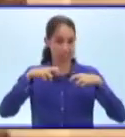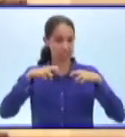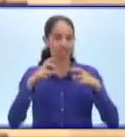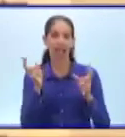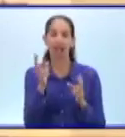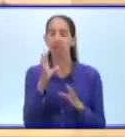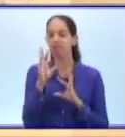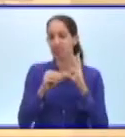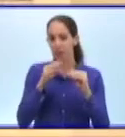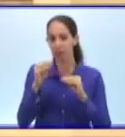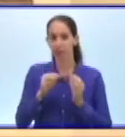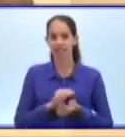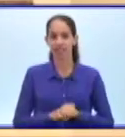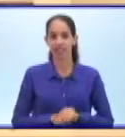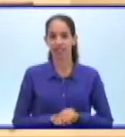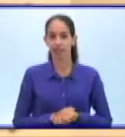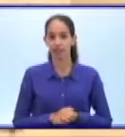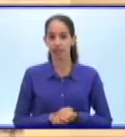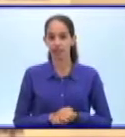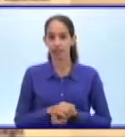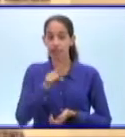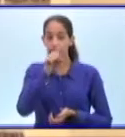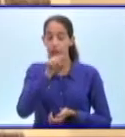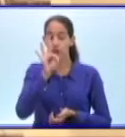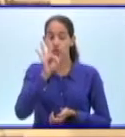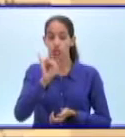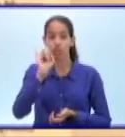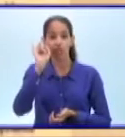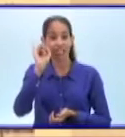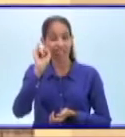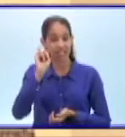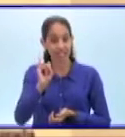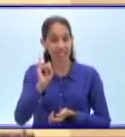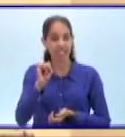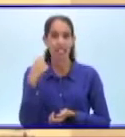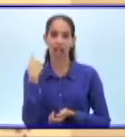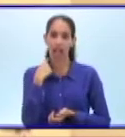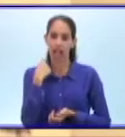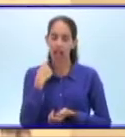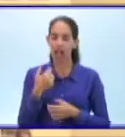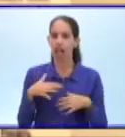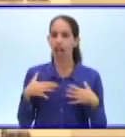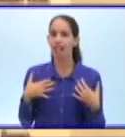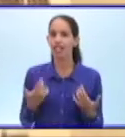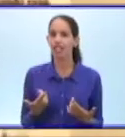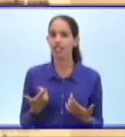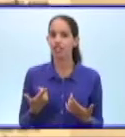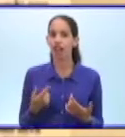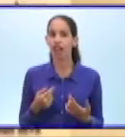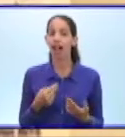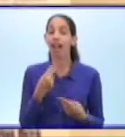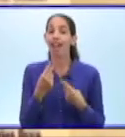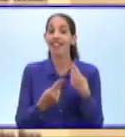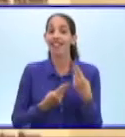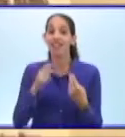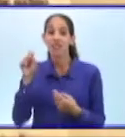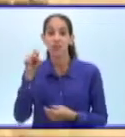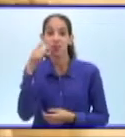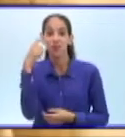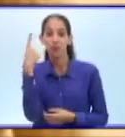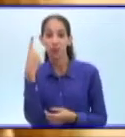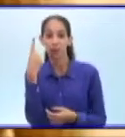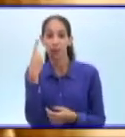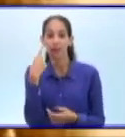al mundo. En 1876 publicaba en el diario Ecos de Ambos Mundos la poesía Carmen, un texto que sorprendió